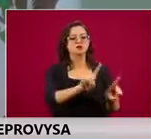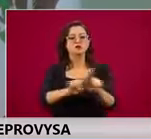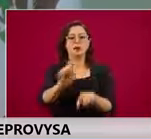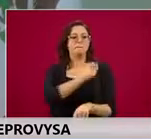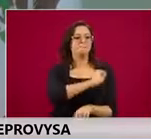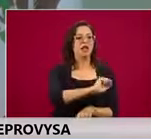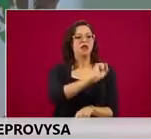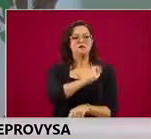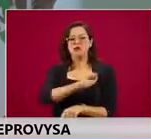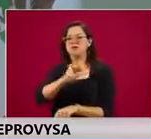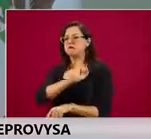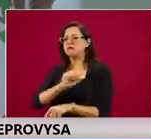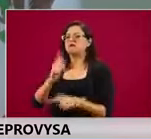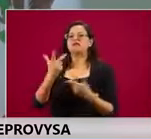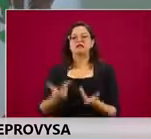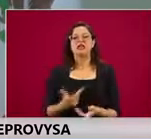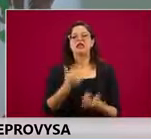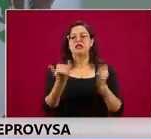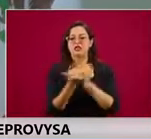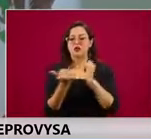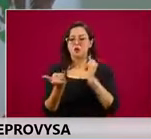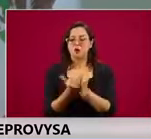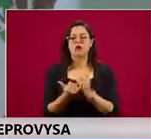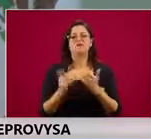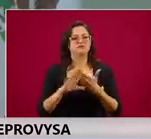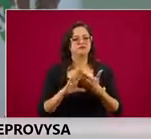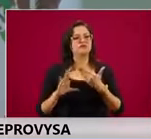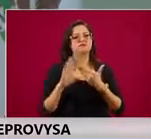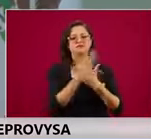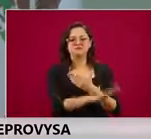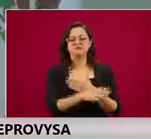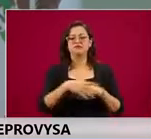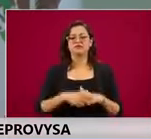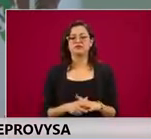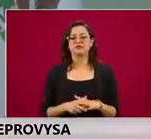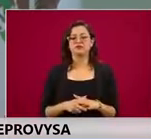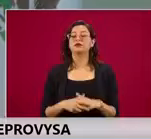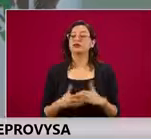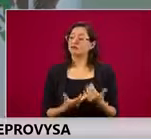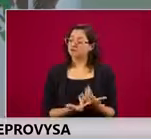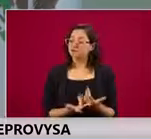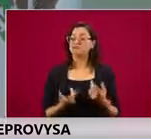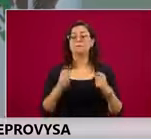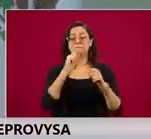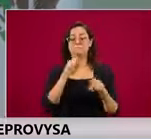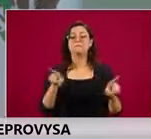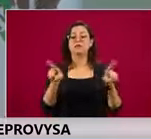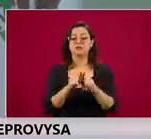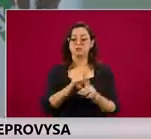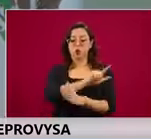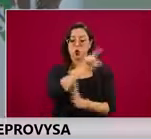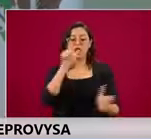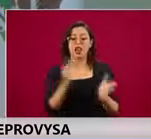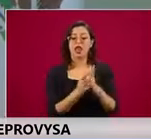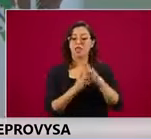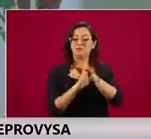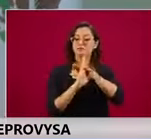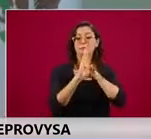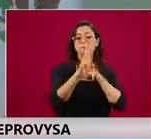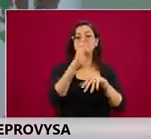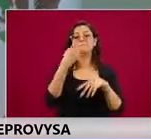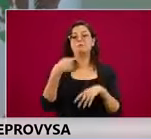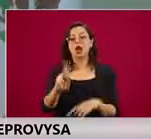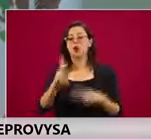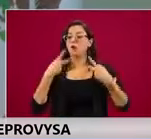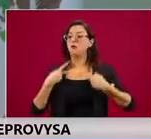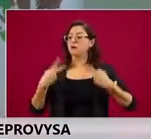hubo un control total, sí, claro, de esto. Y festinan el gobierno federal de nuestro